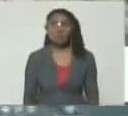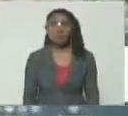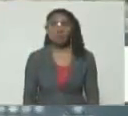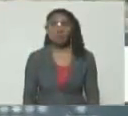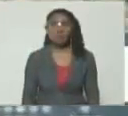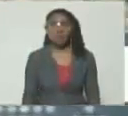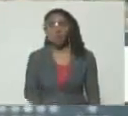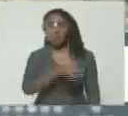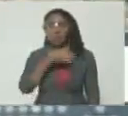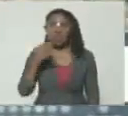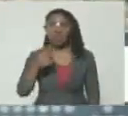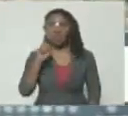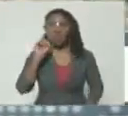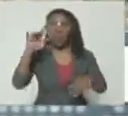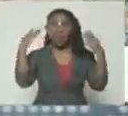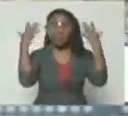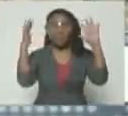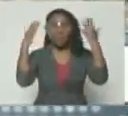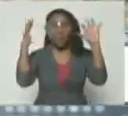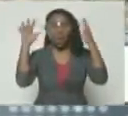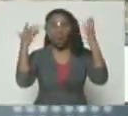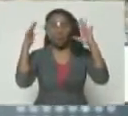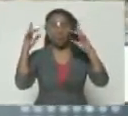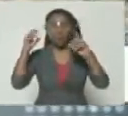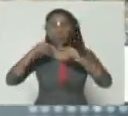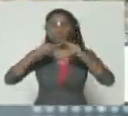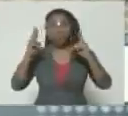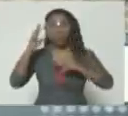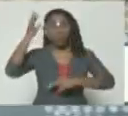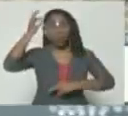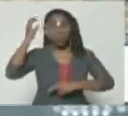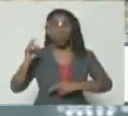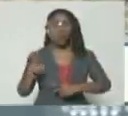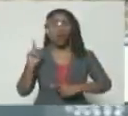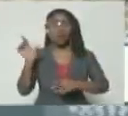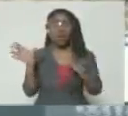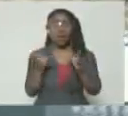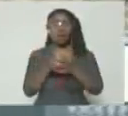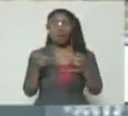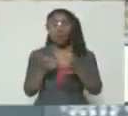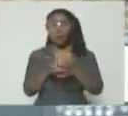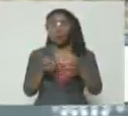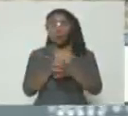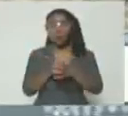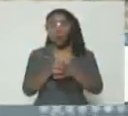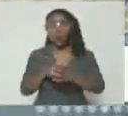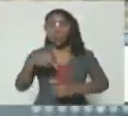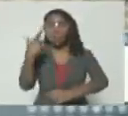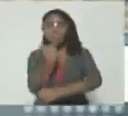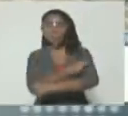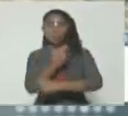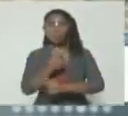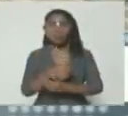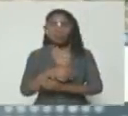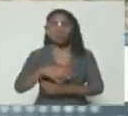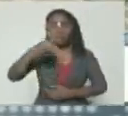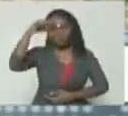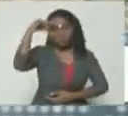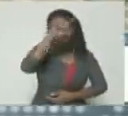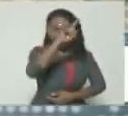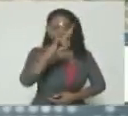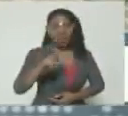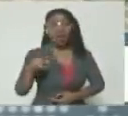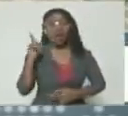Excelente, bueno, un aplauso a ustedes, a Puerto Cabello, al sector vacuno. Y así como estamos,